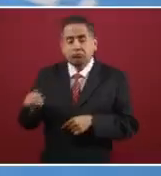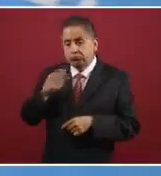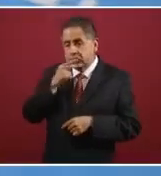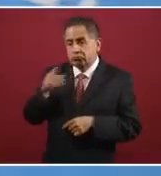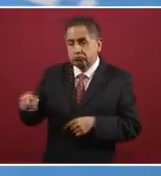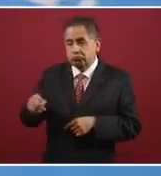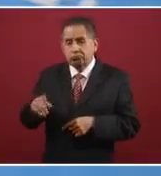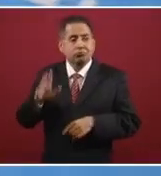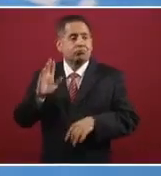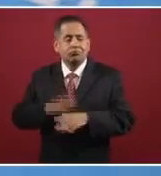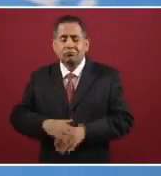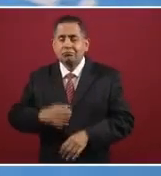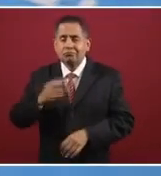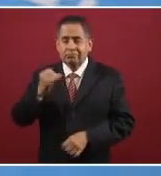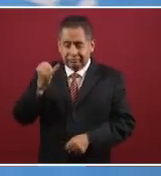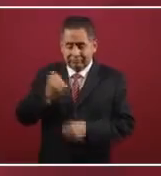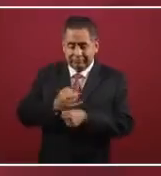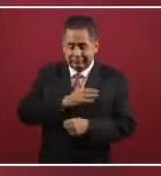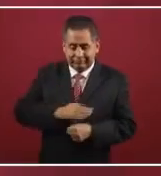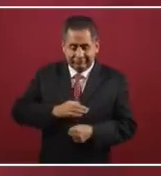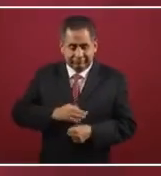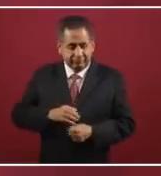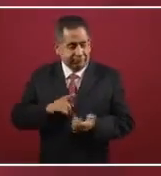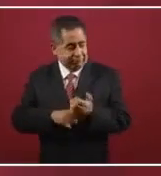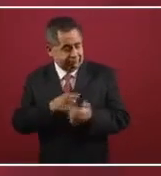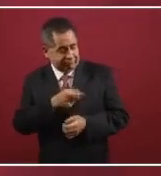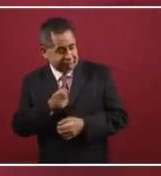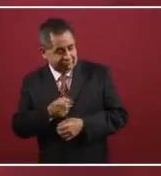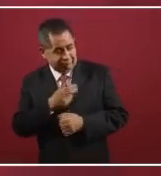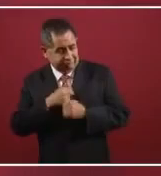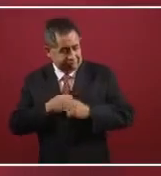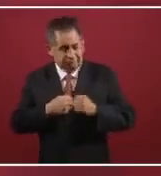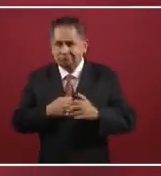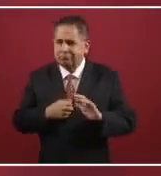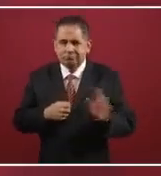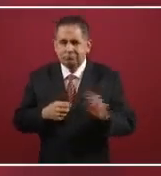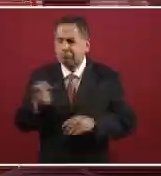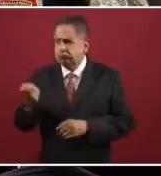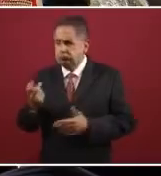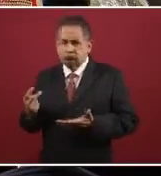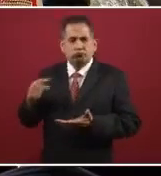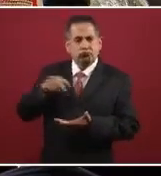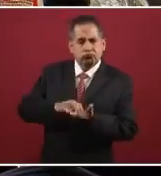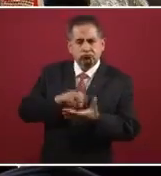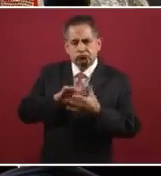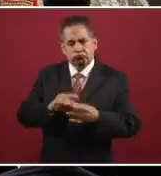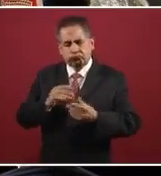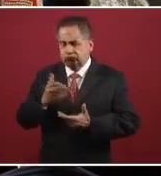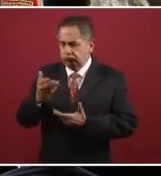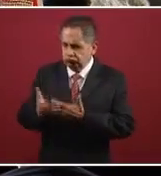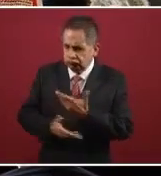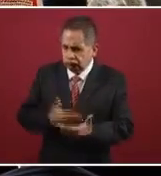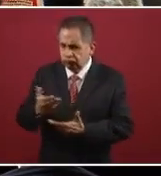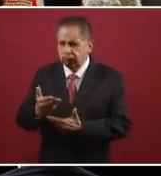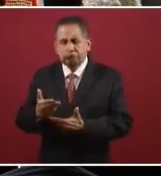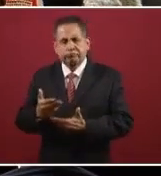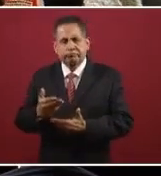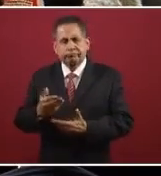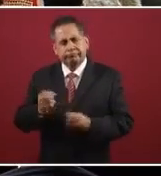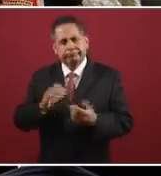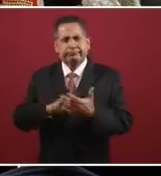más infelices sean los más privilegiados. Por eso estamos acá y por eso estamos a las órdenes. Muchas gracias.